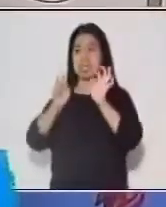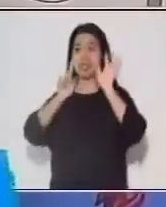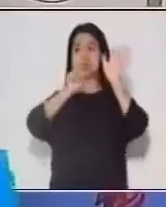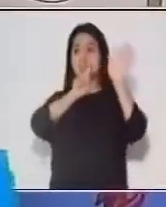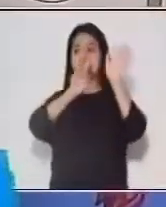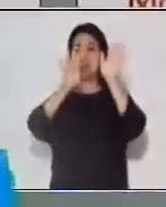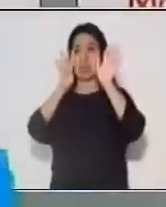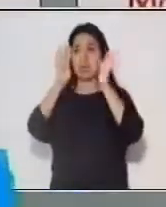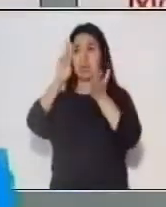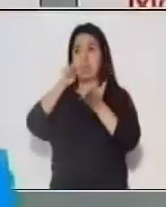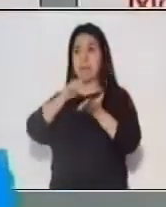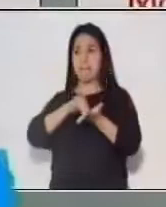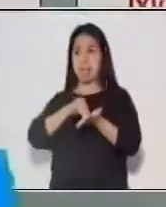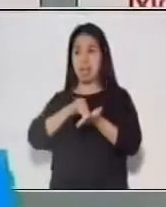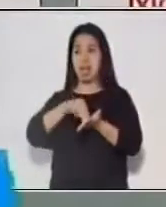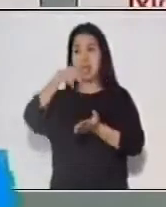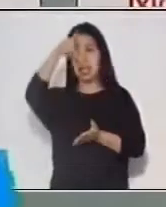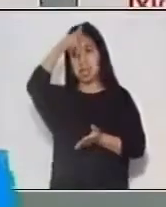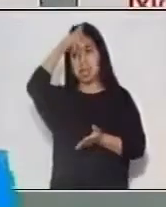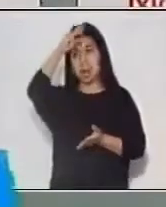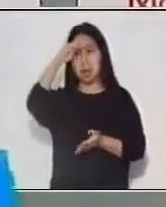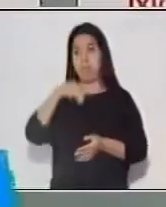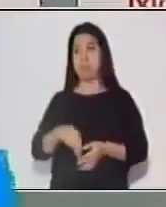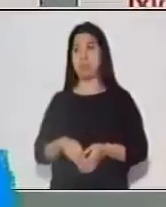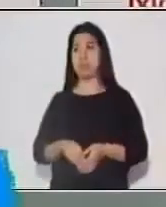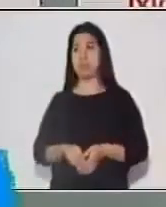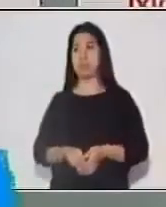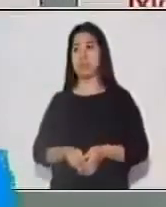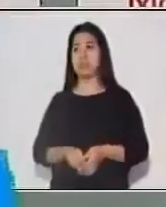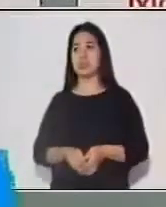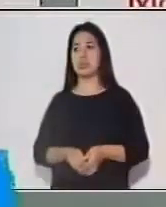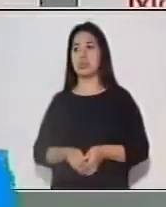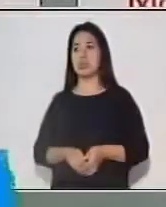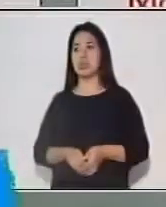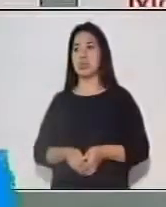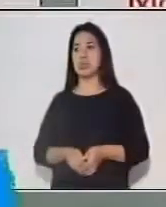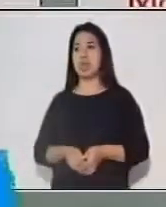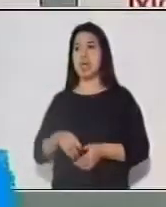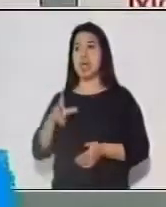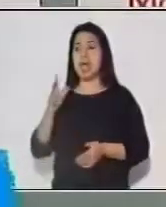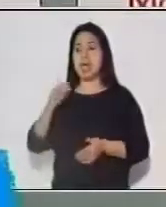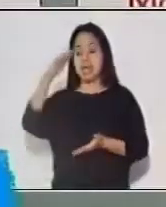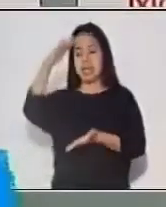kilómetros. Y la excentricidad es